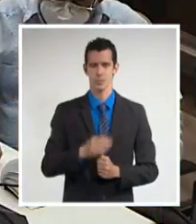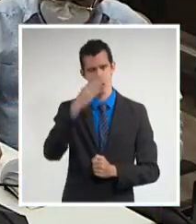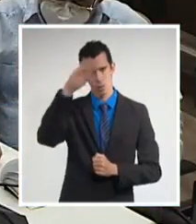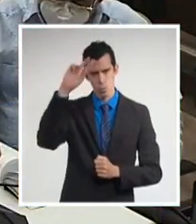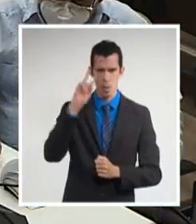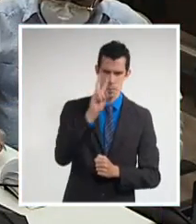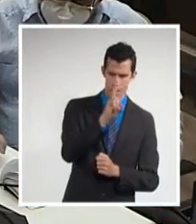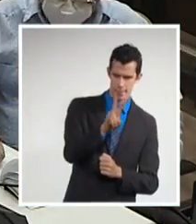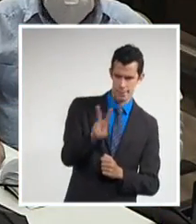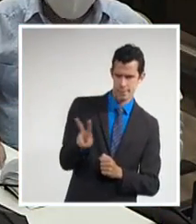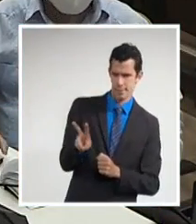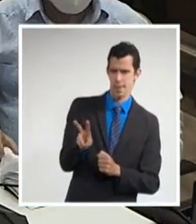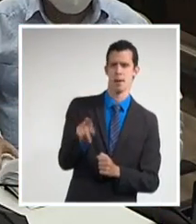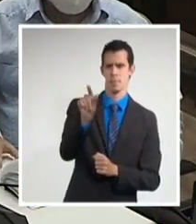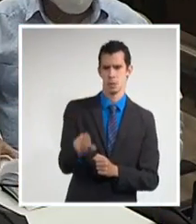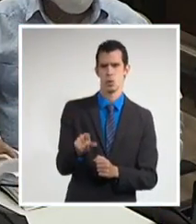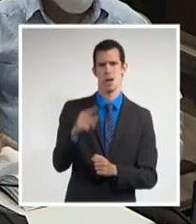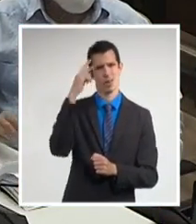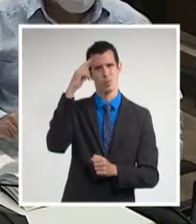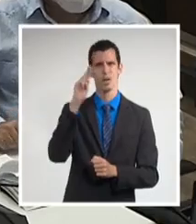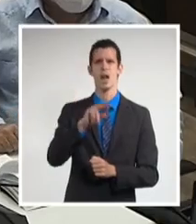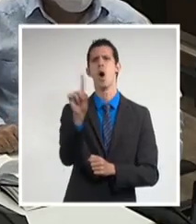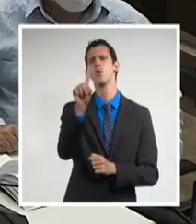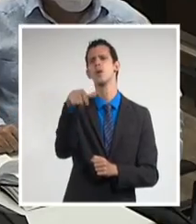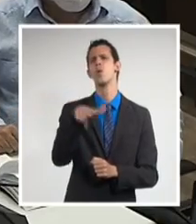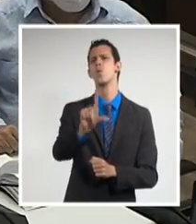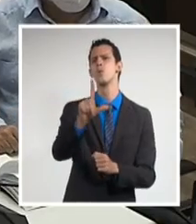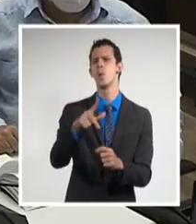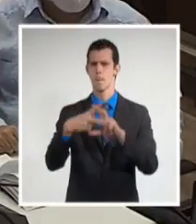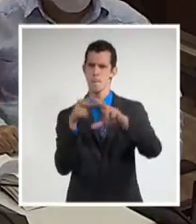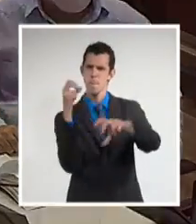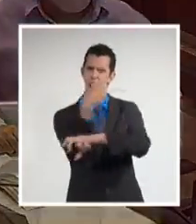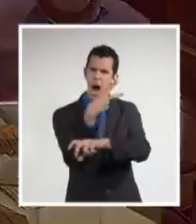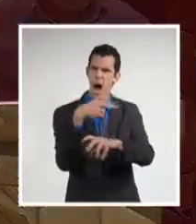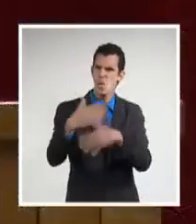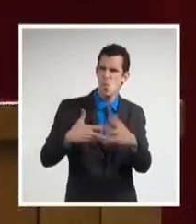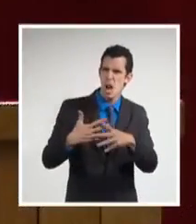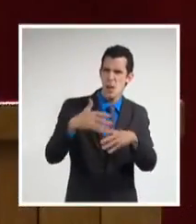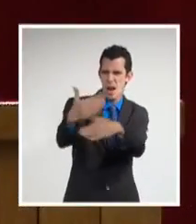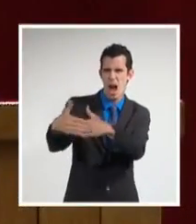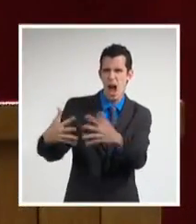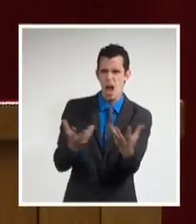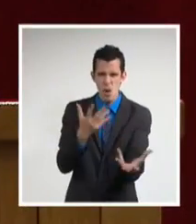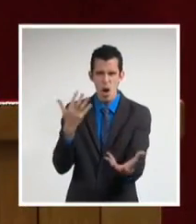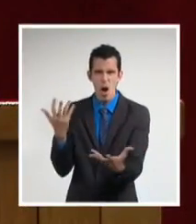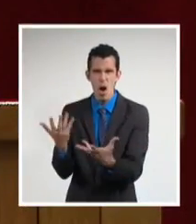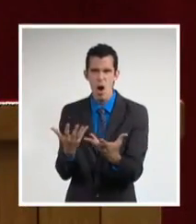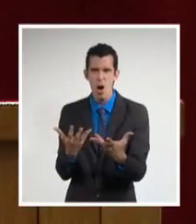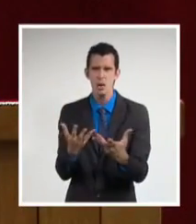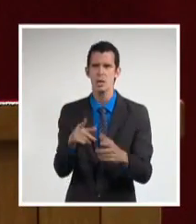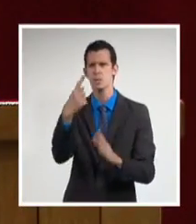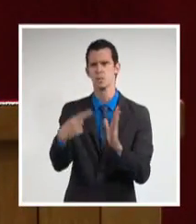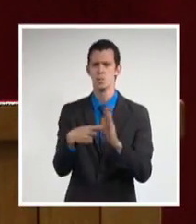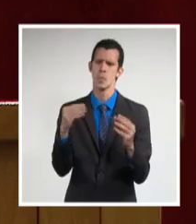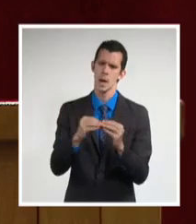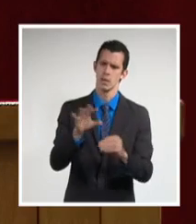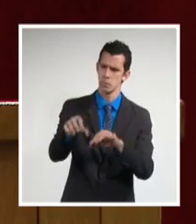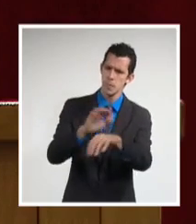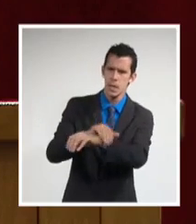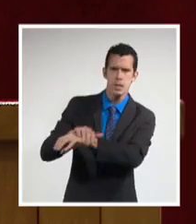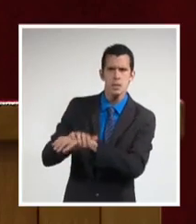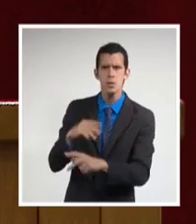mundo, creyendo entonces que eternizaban un fin que no llegó. Compañeras y compañeros, en